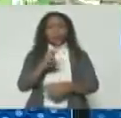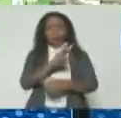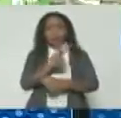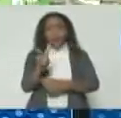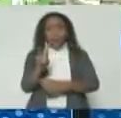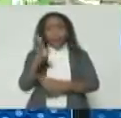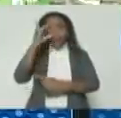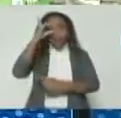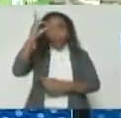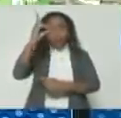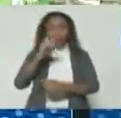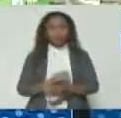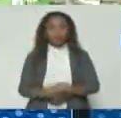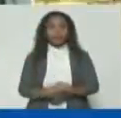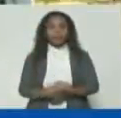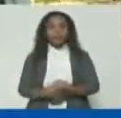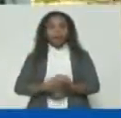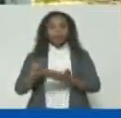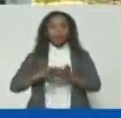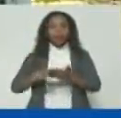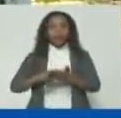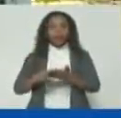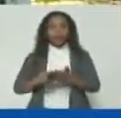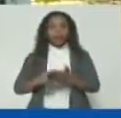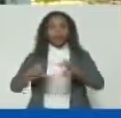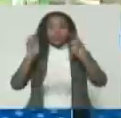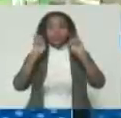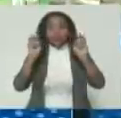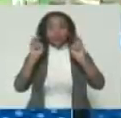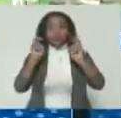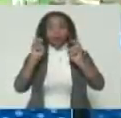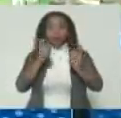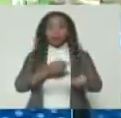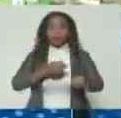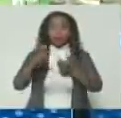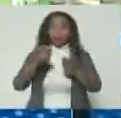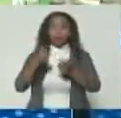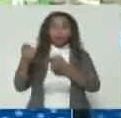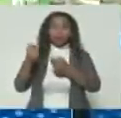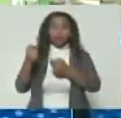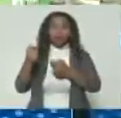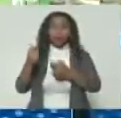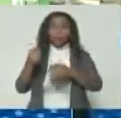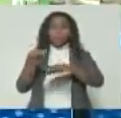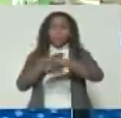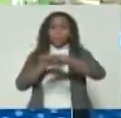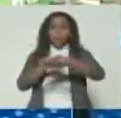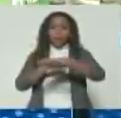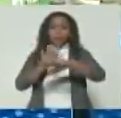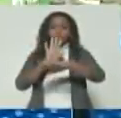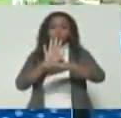presente, recuperar la vocación exportadora, recuperar no, perdón,